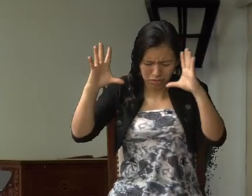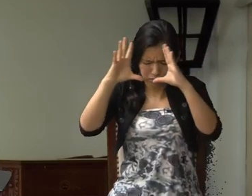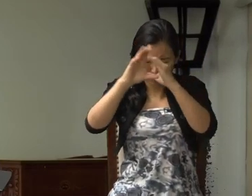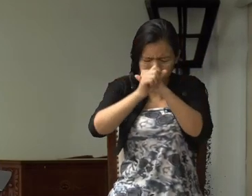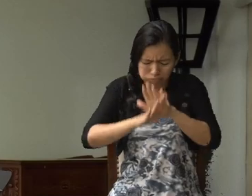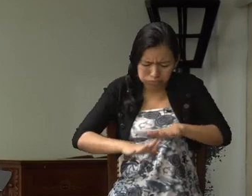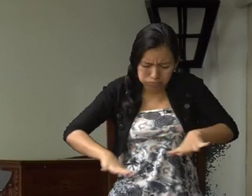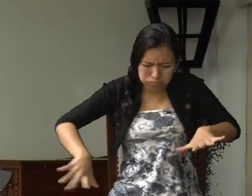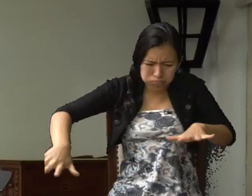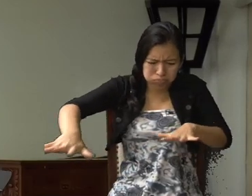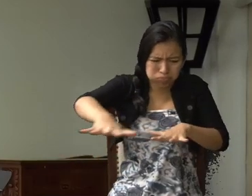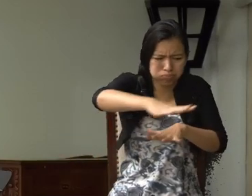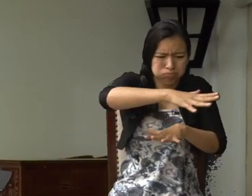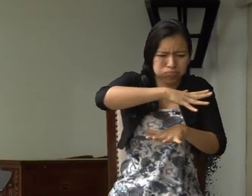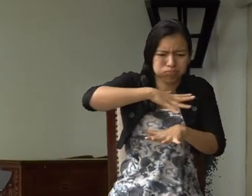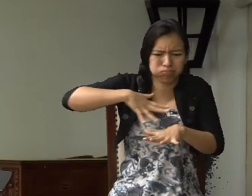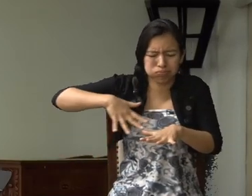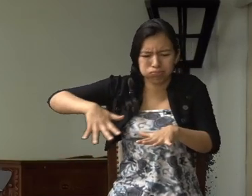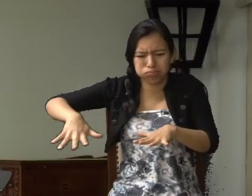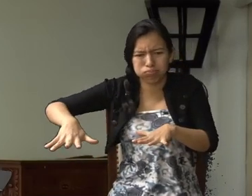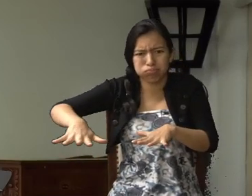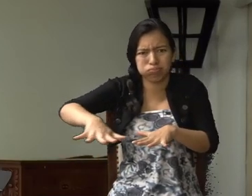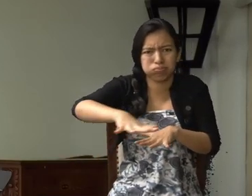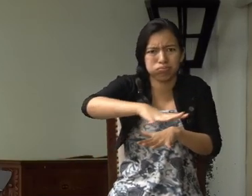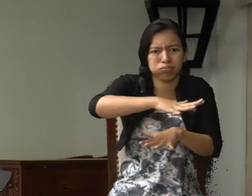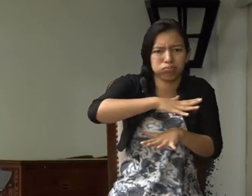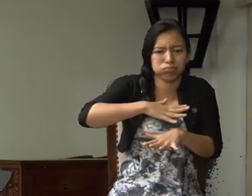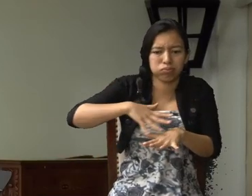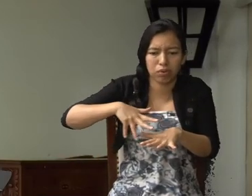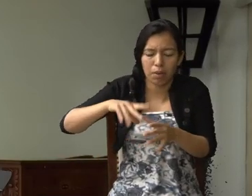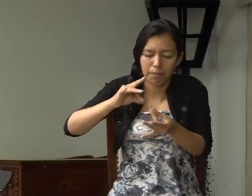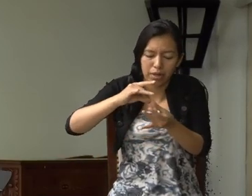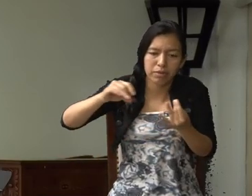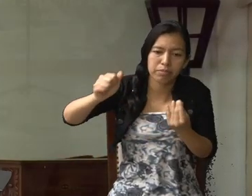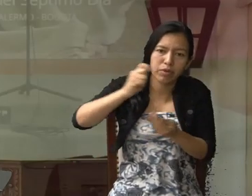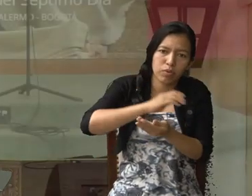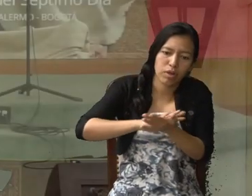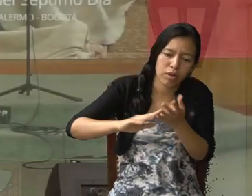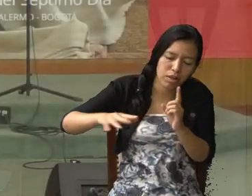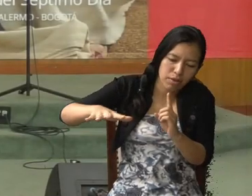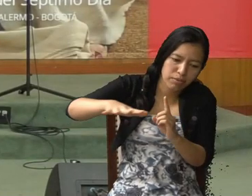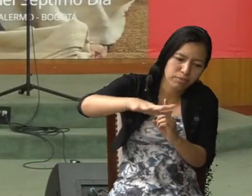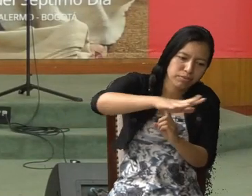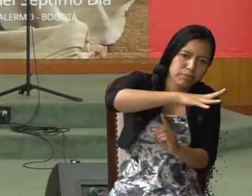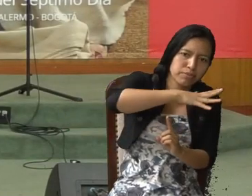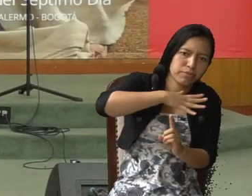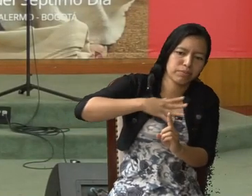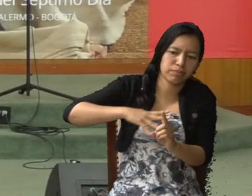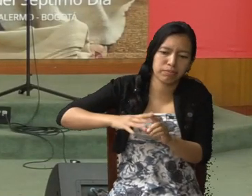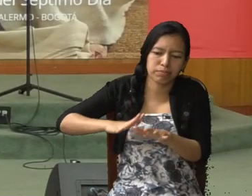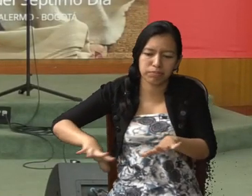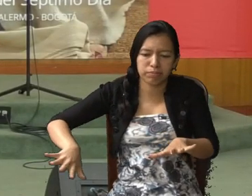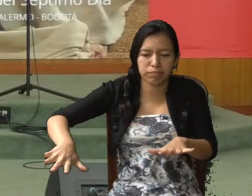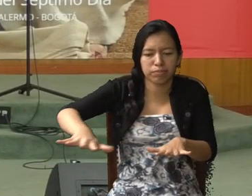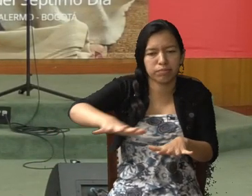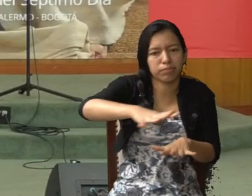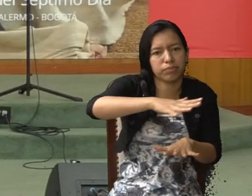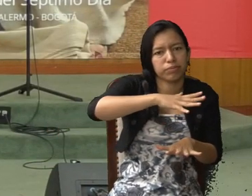cubrían la faz del abismo. Pero el Espíritu de Dios se movía sobre la faz de las